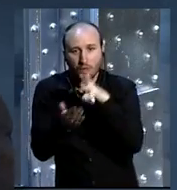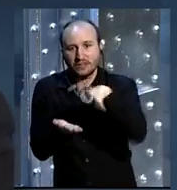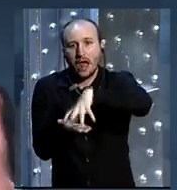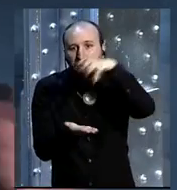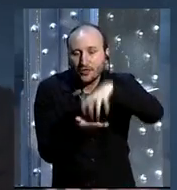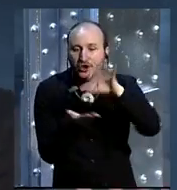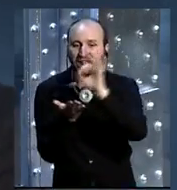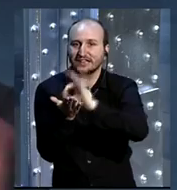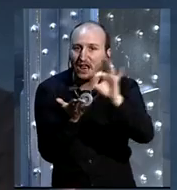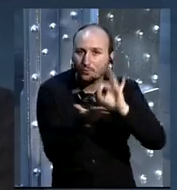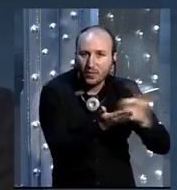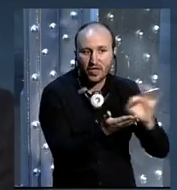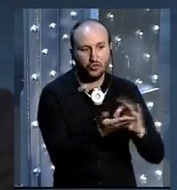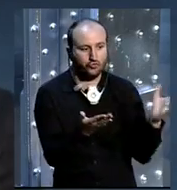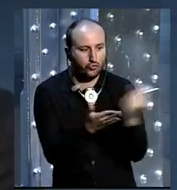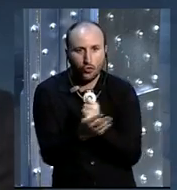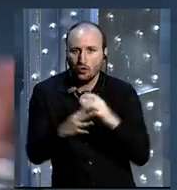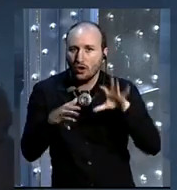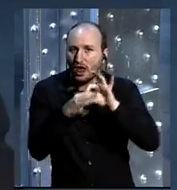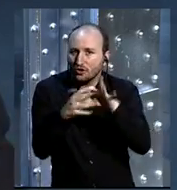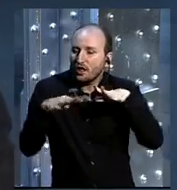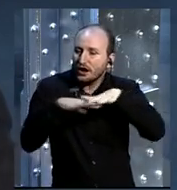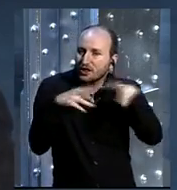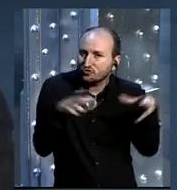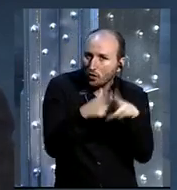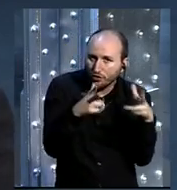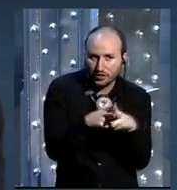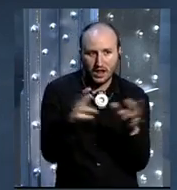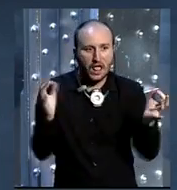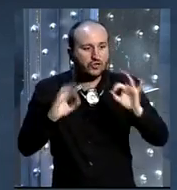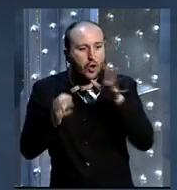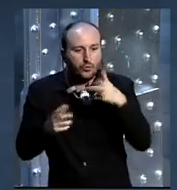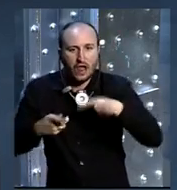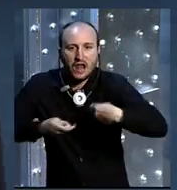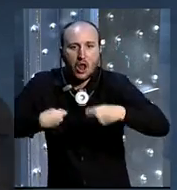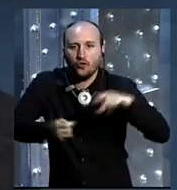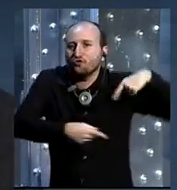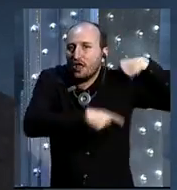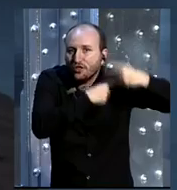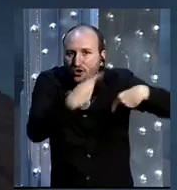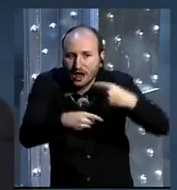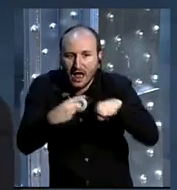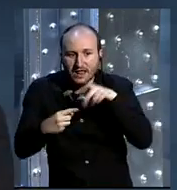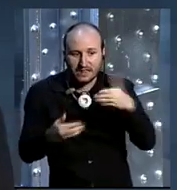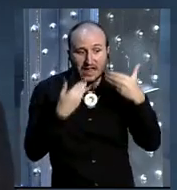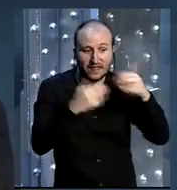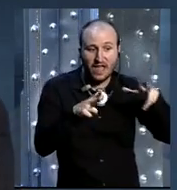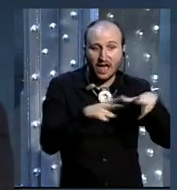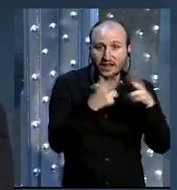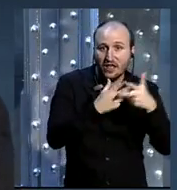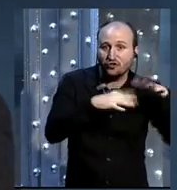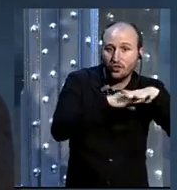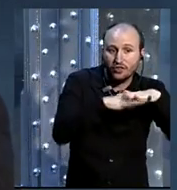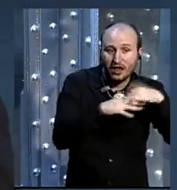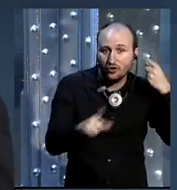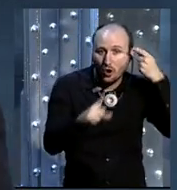servicios relacionados con las redes sociales. También pueden ser simplemente los negocios tradicionales que están utilizando las redes sociales para llegar a nuevos mercados.